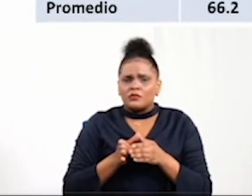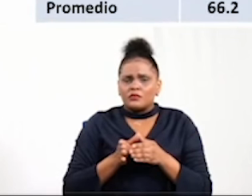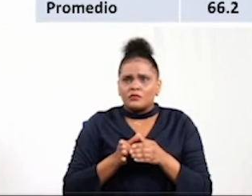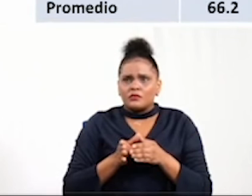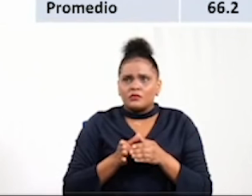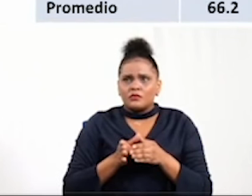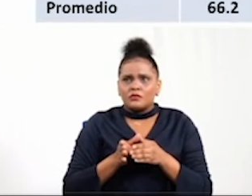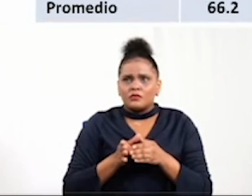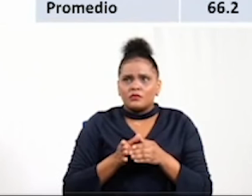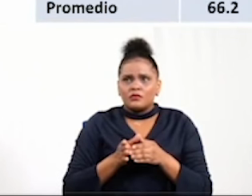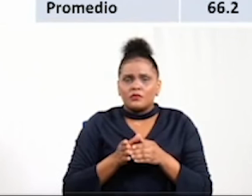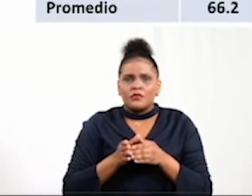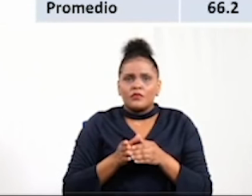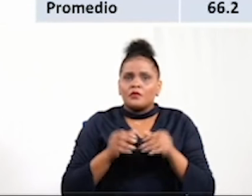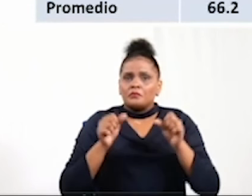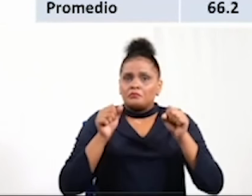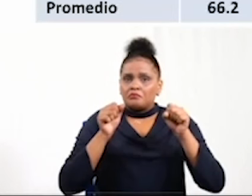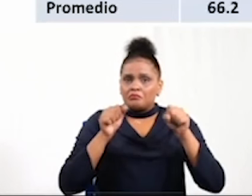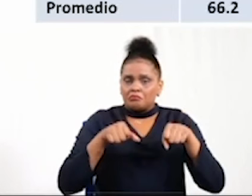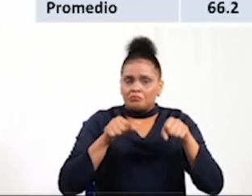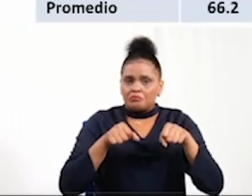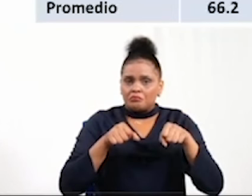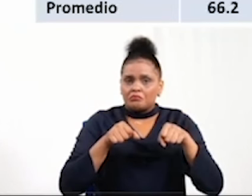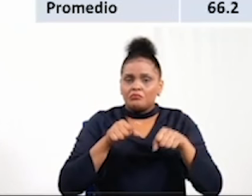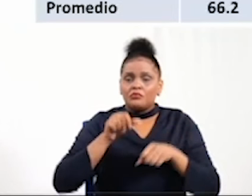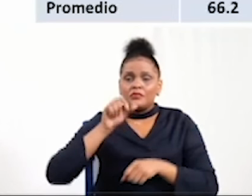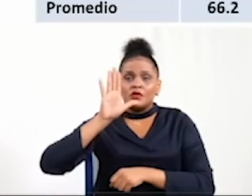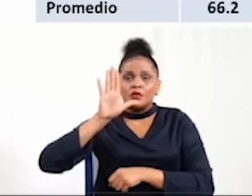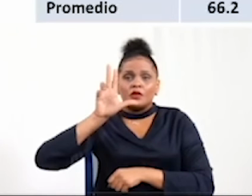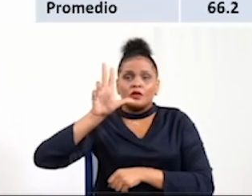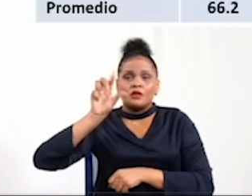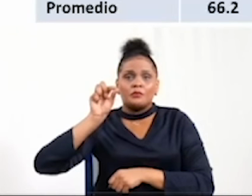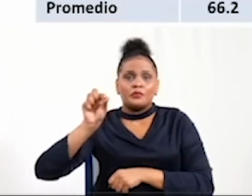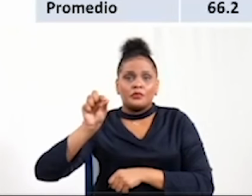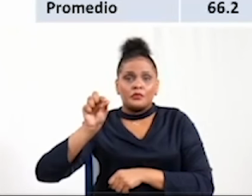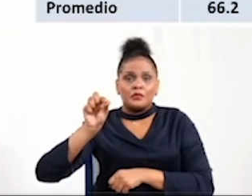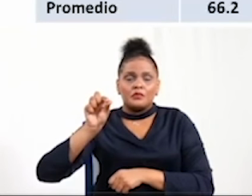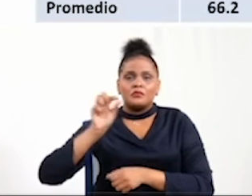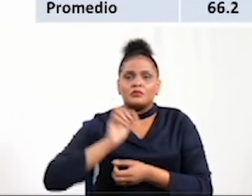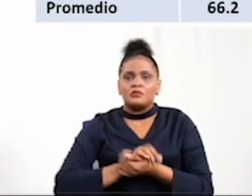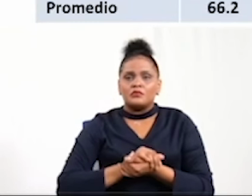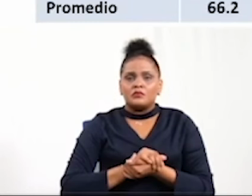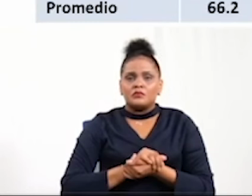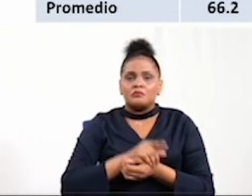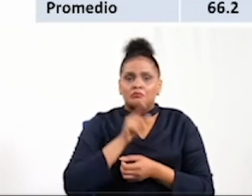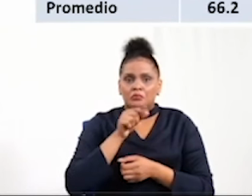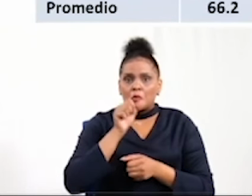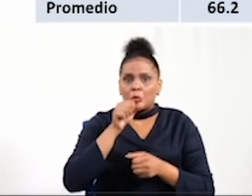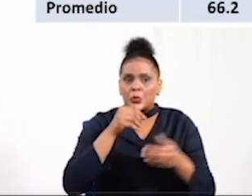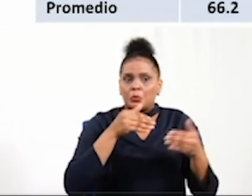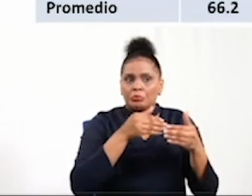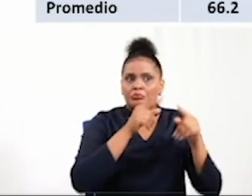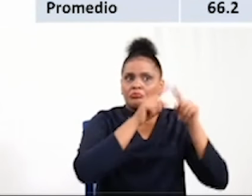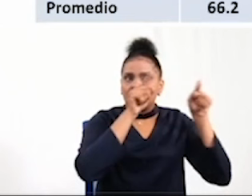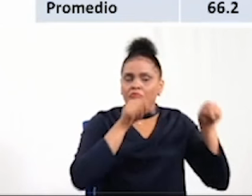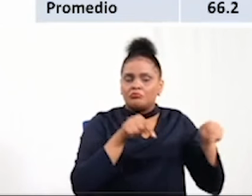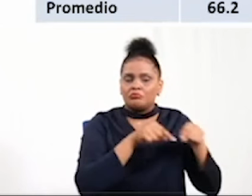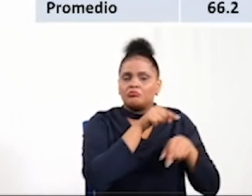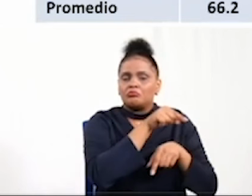y luego tenemos a colombia con 53 puntos lo podríamos ubicar en un escenario intermedio